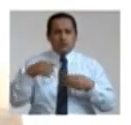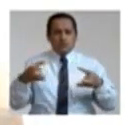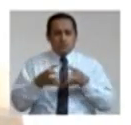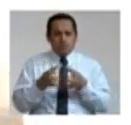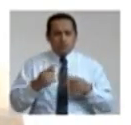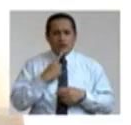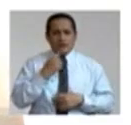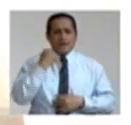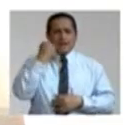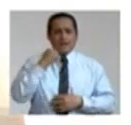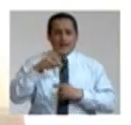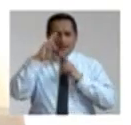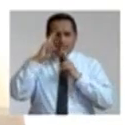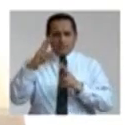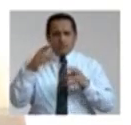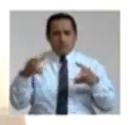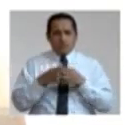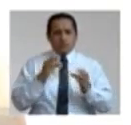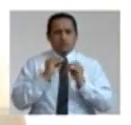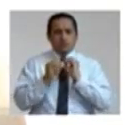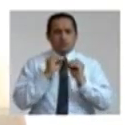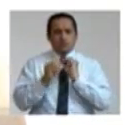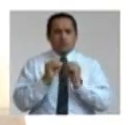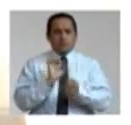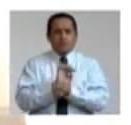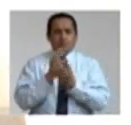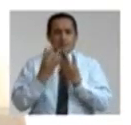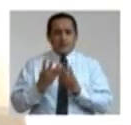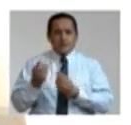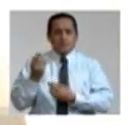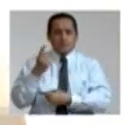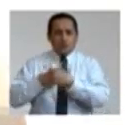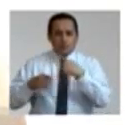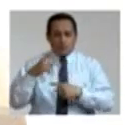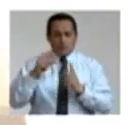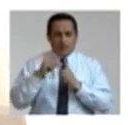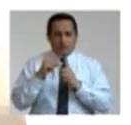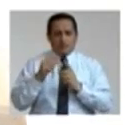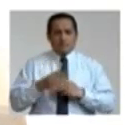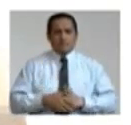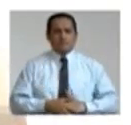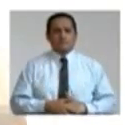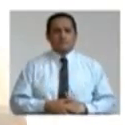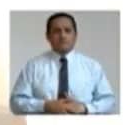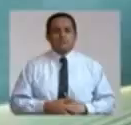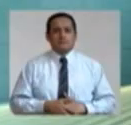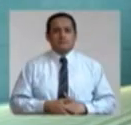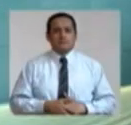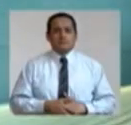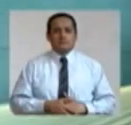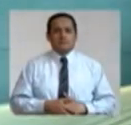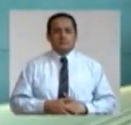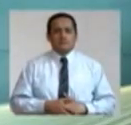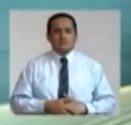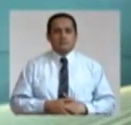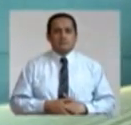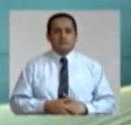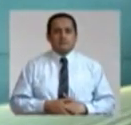incluido un componente referido a la seguridad en el tratamiento penitenciario. Volvemos con las frases del programa.